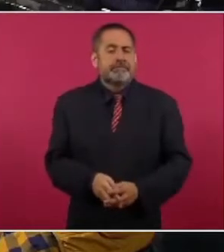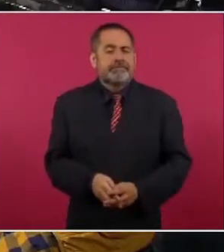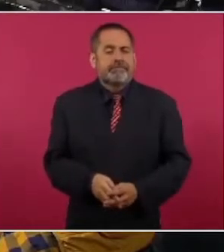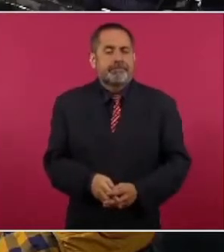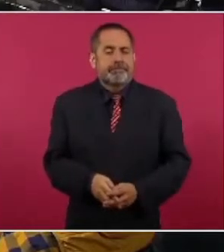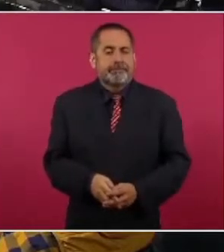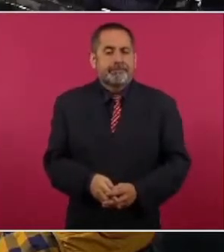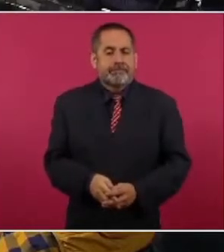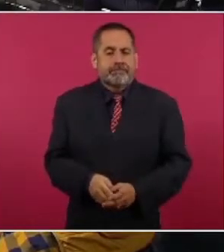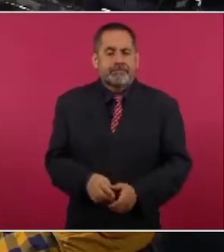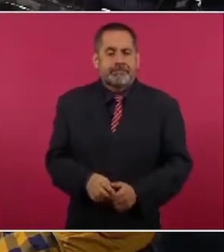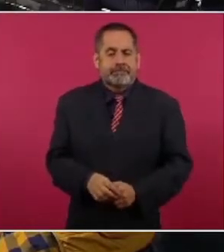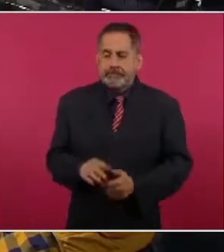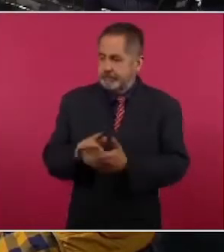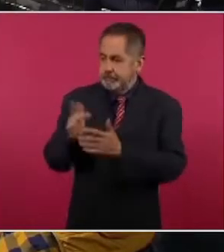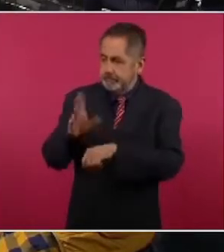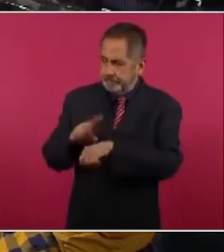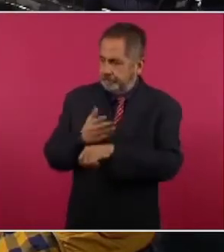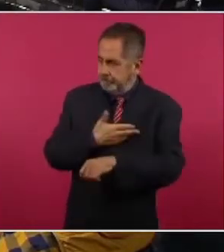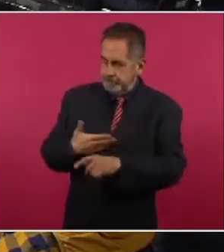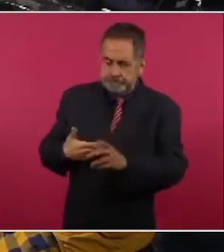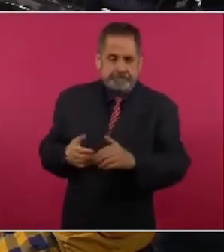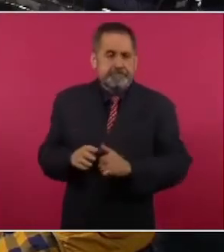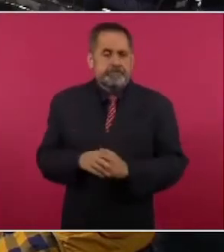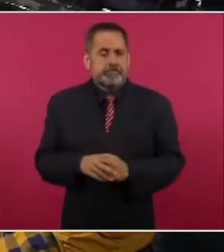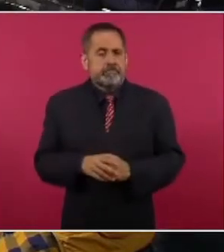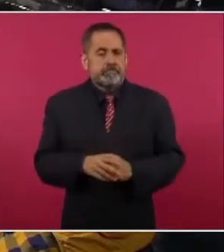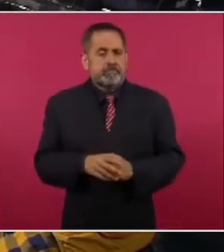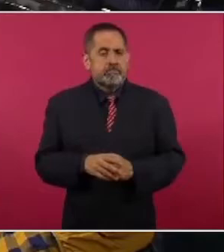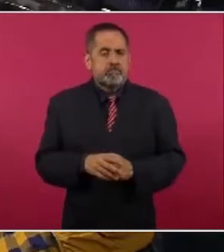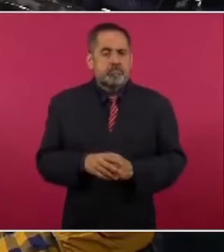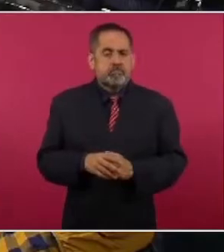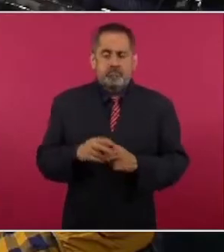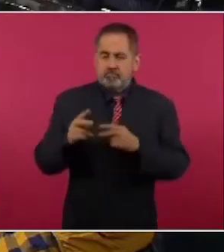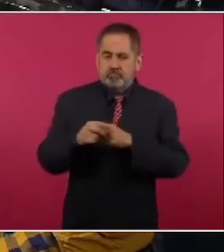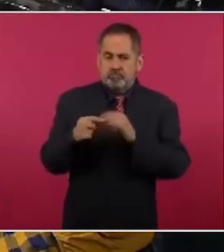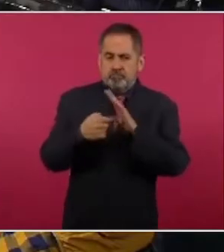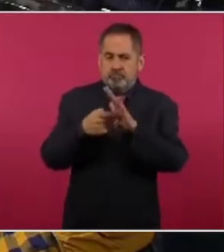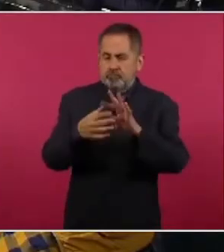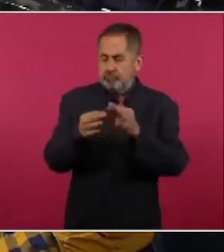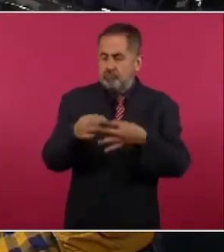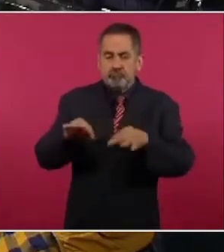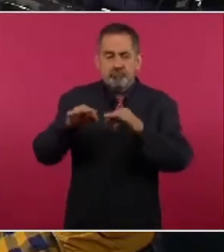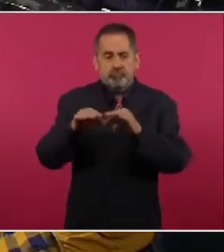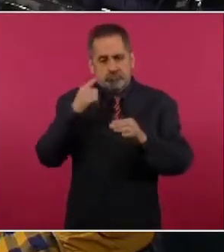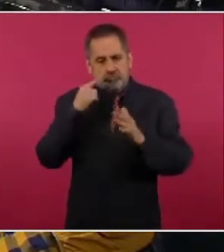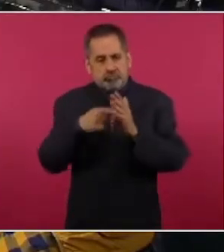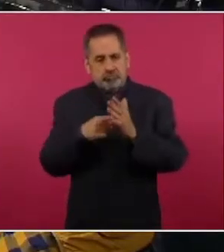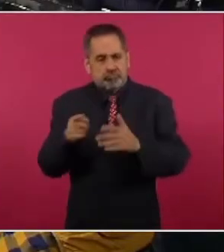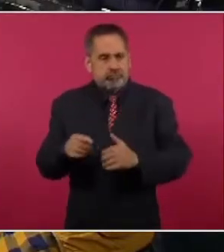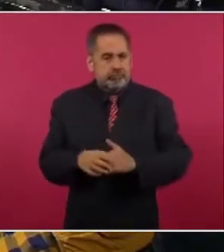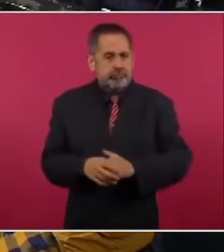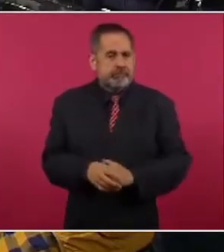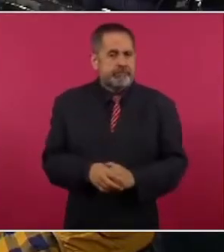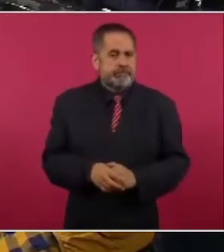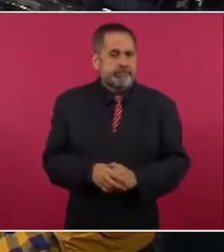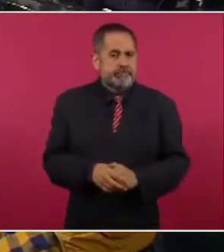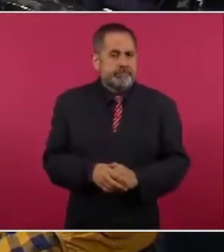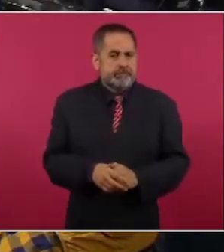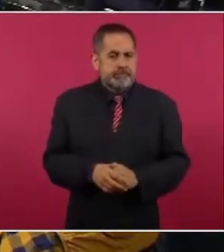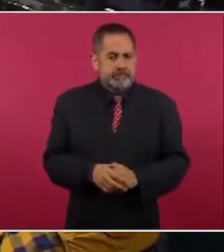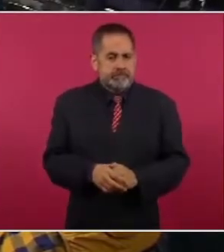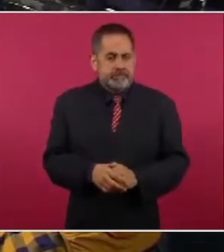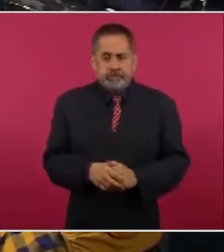Gracias. Gracias, presidente. Si me permite, solo para acercarme un poquito más. Cuando se decidió hacer